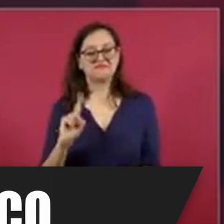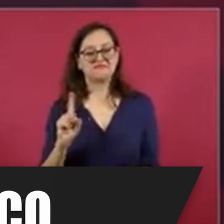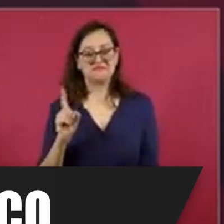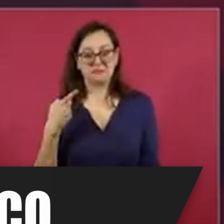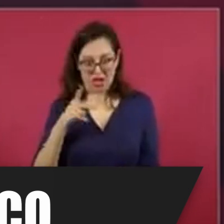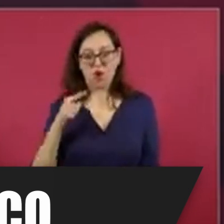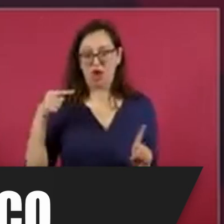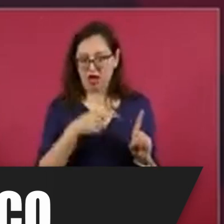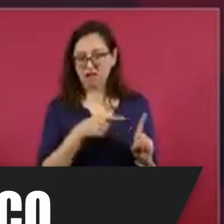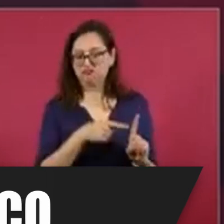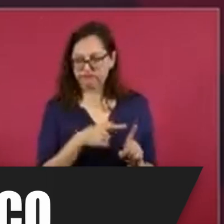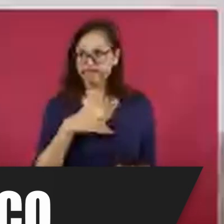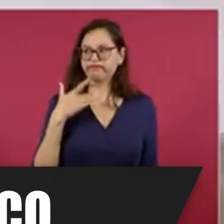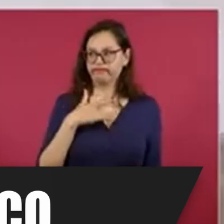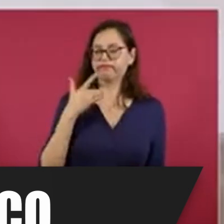visión,